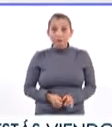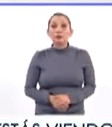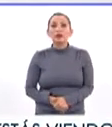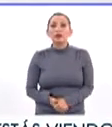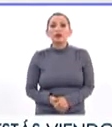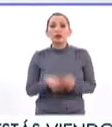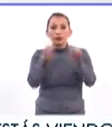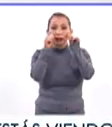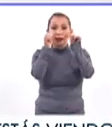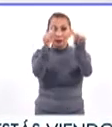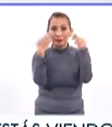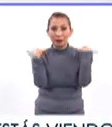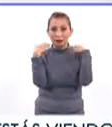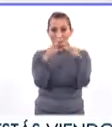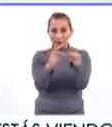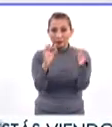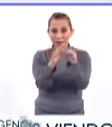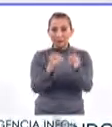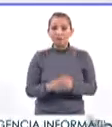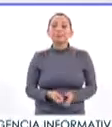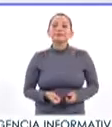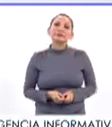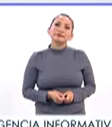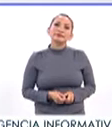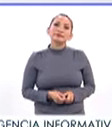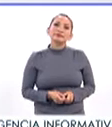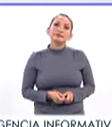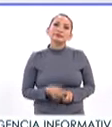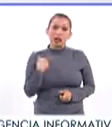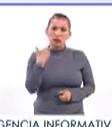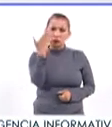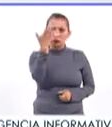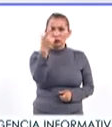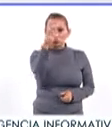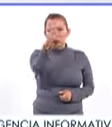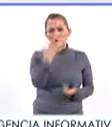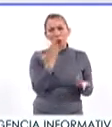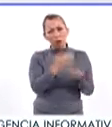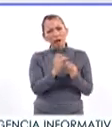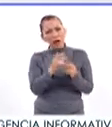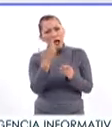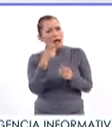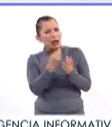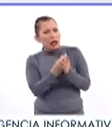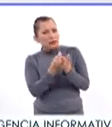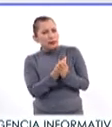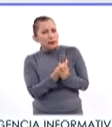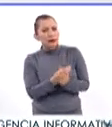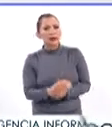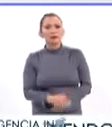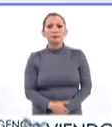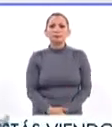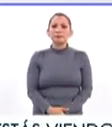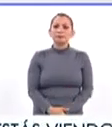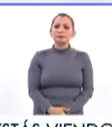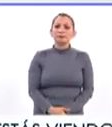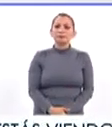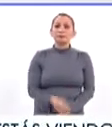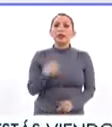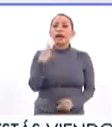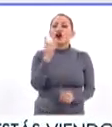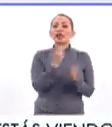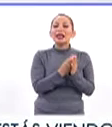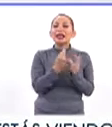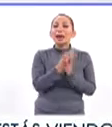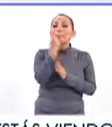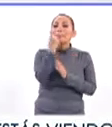la atención hacia lo que el maestro está exponiendo. Ellos piden, maestra, ¿nos va a dar clase? Pero quieren la